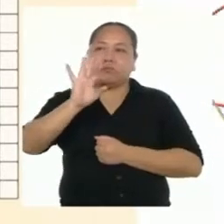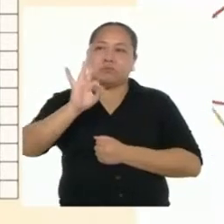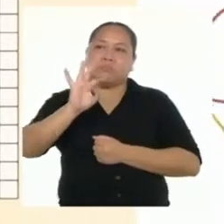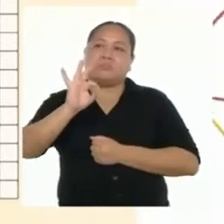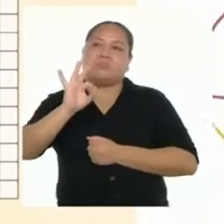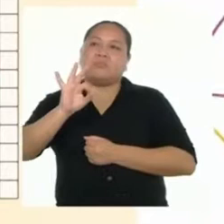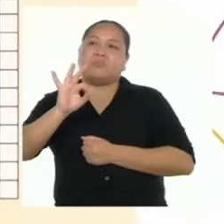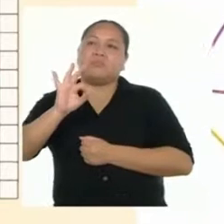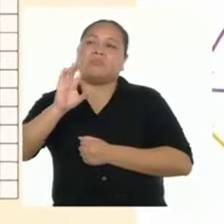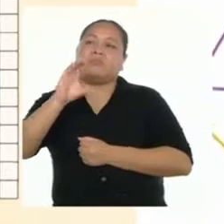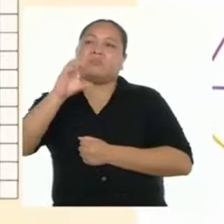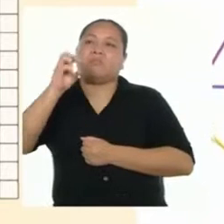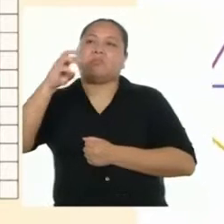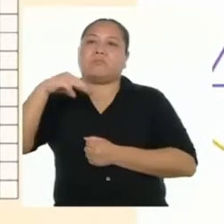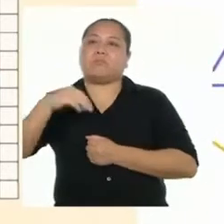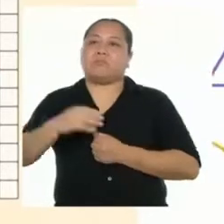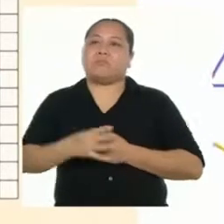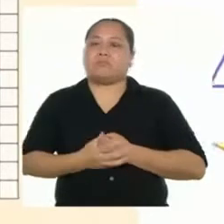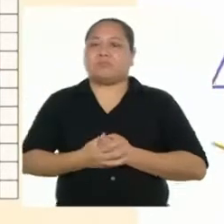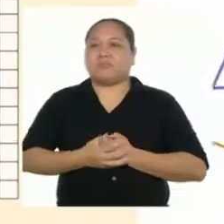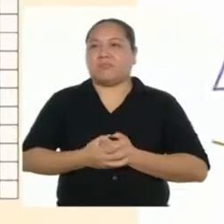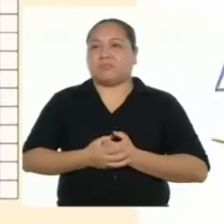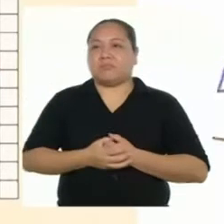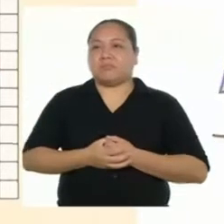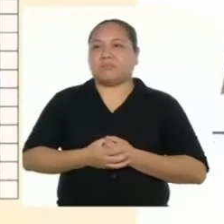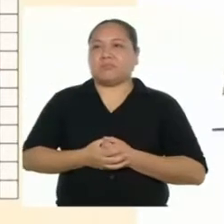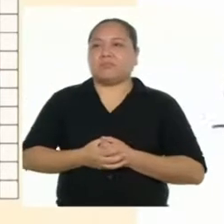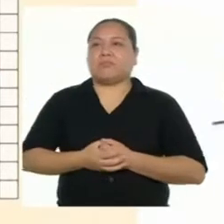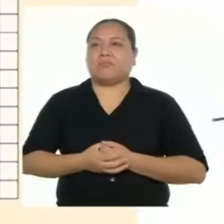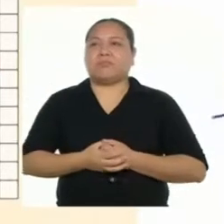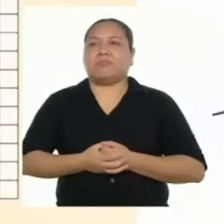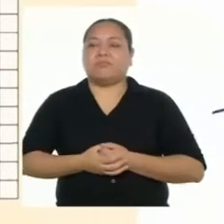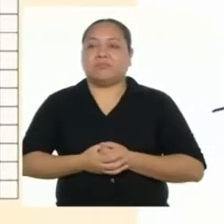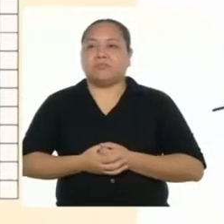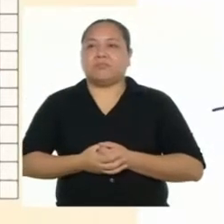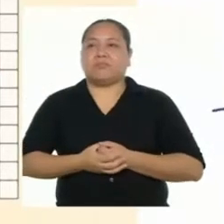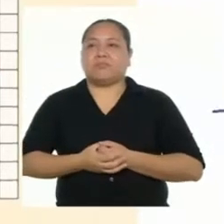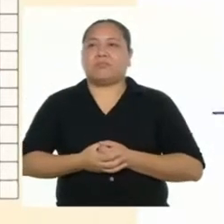26,69 centímetros de longitud.